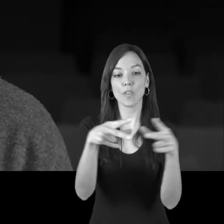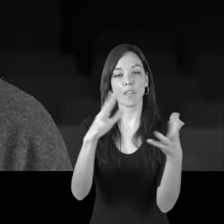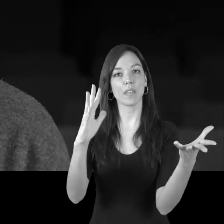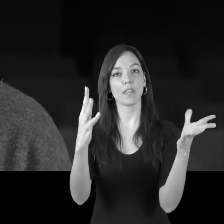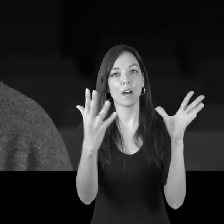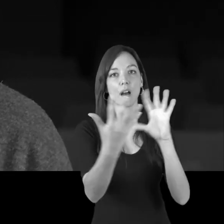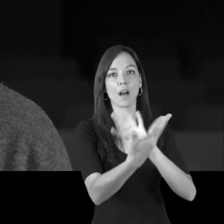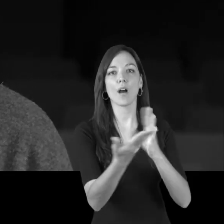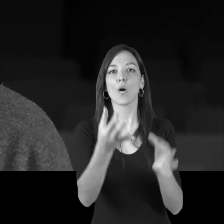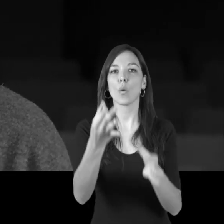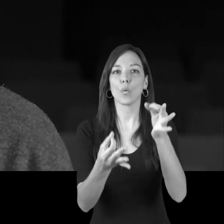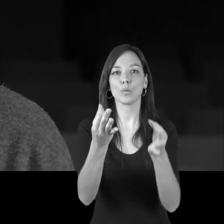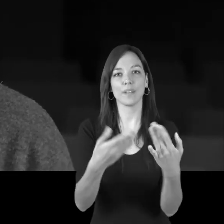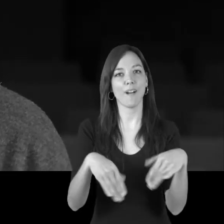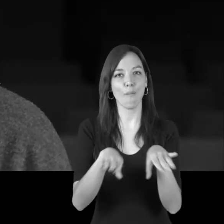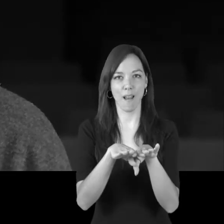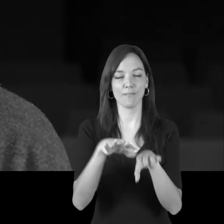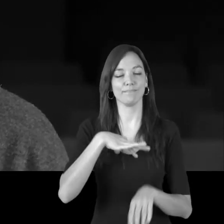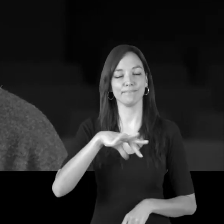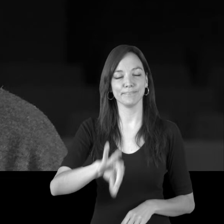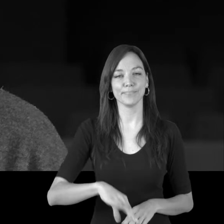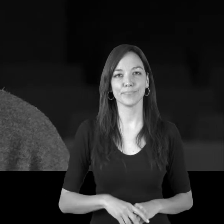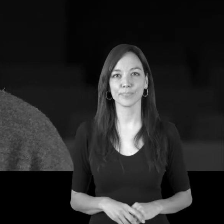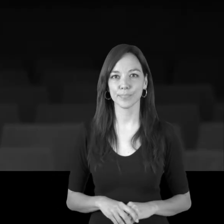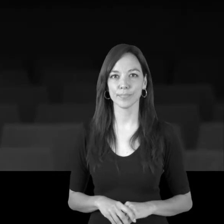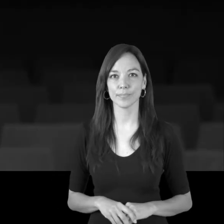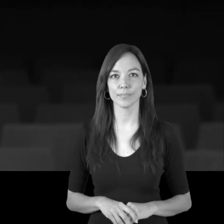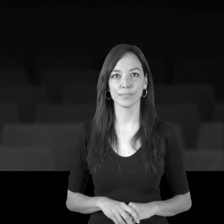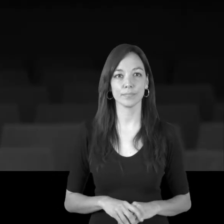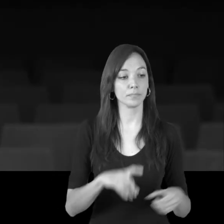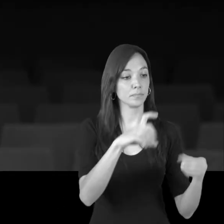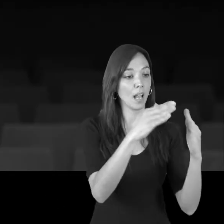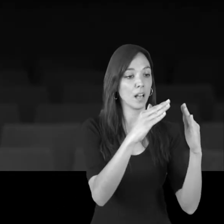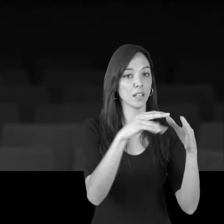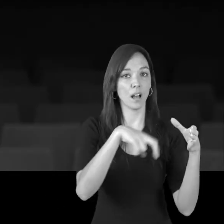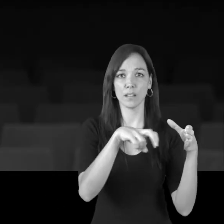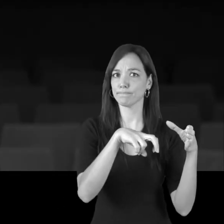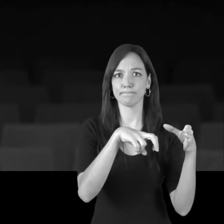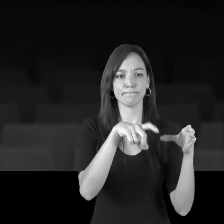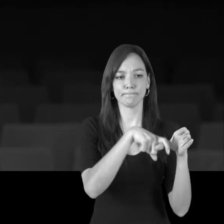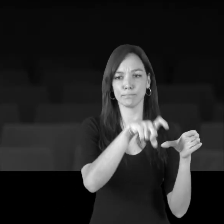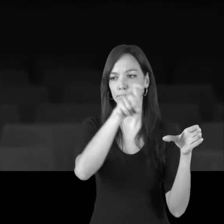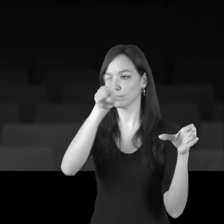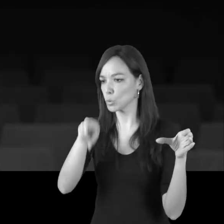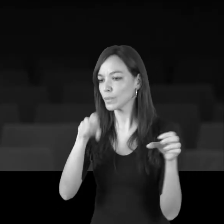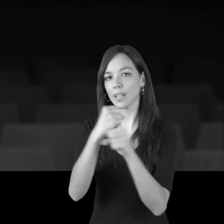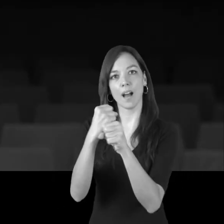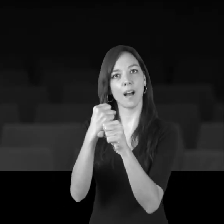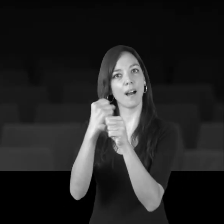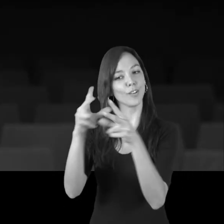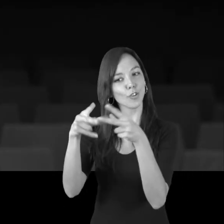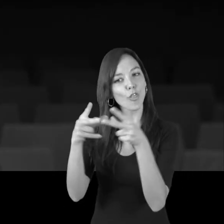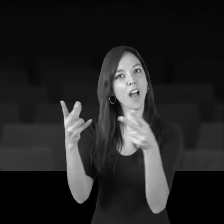ir pudiendo crear una sociedad más justa e igualitaria. El hecho de trabajar, de salir de su casa,